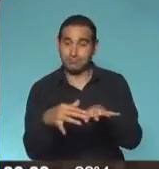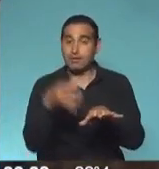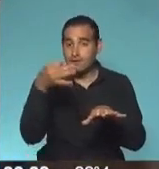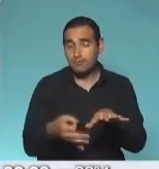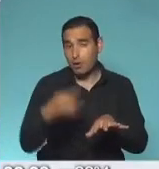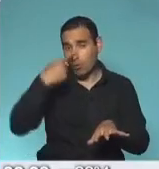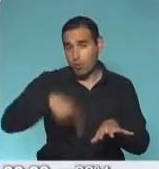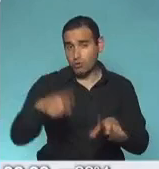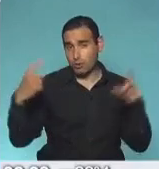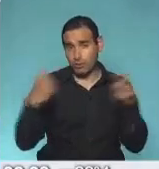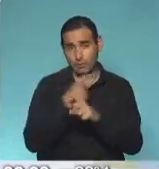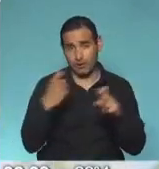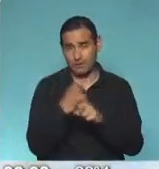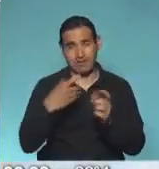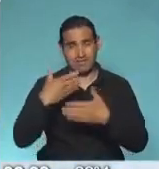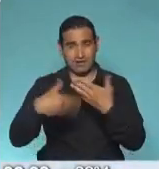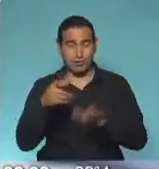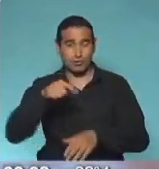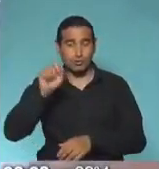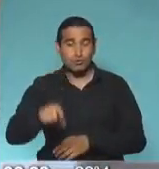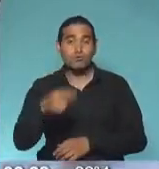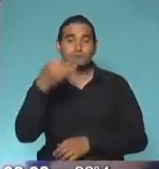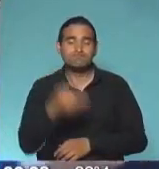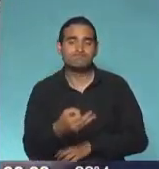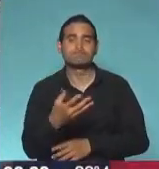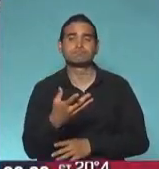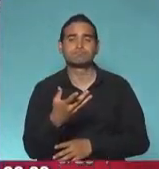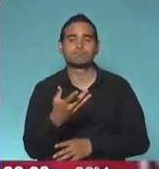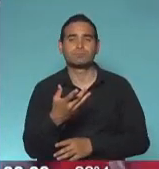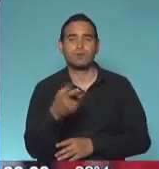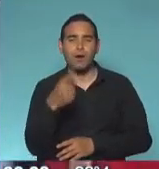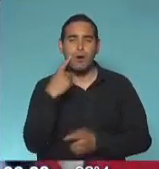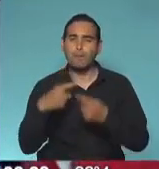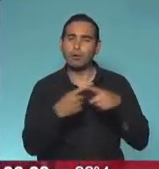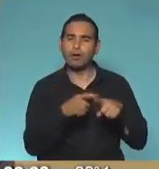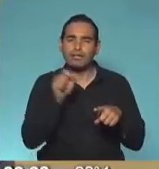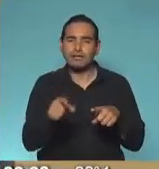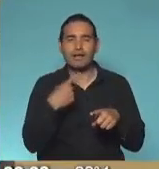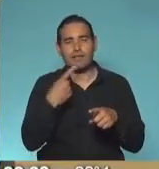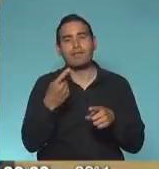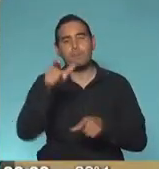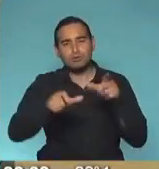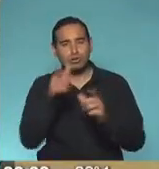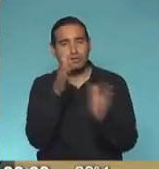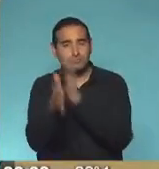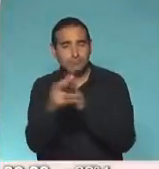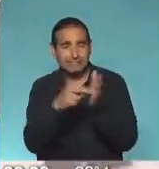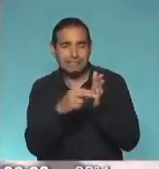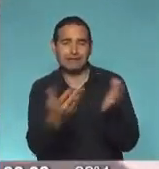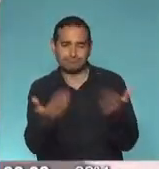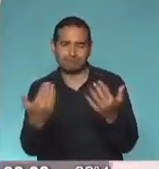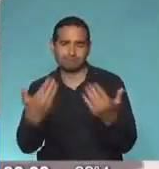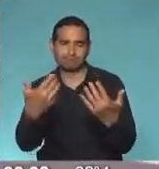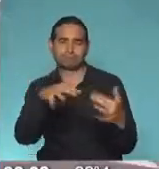de la Justicia y el Desarrollo de Erdogan tiene como una de sus causas esta política de recibir refugiados sirios, lo que ha